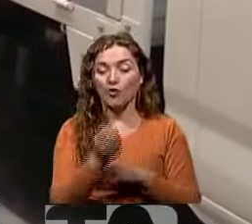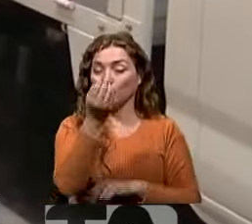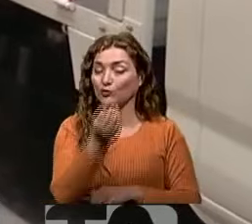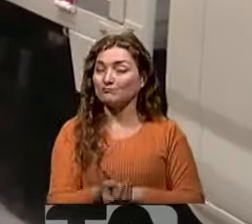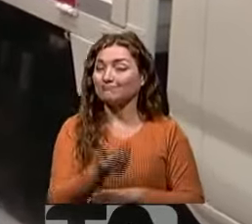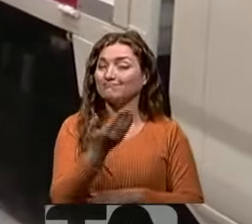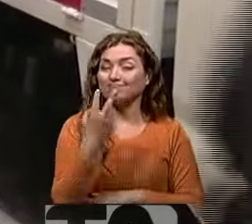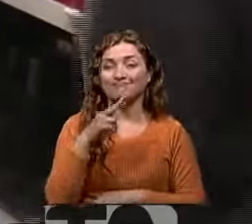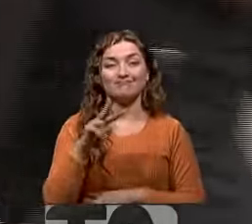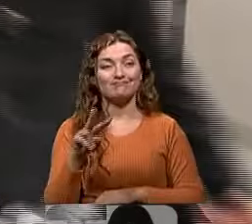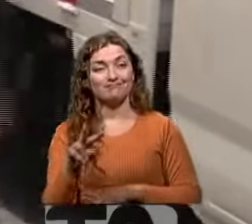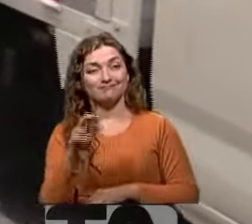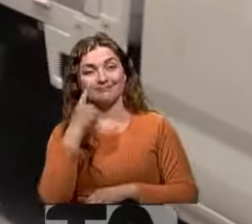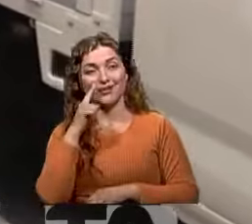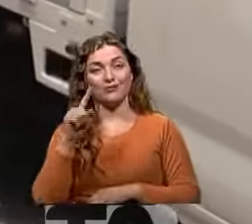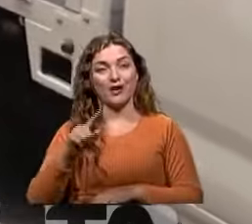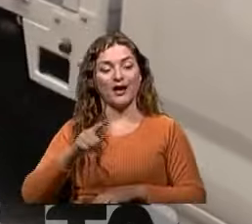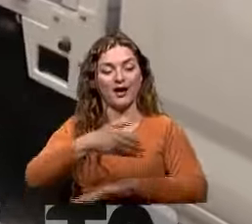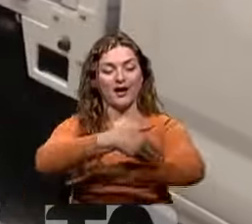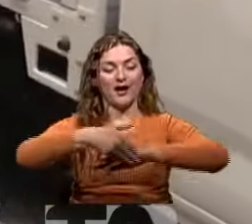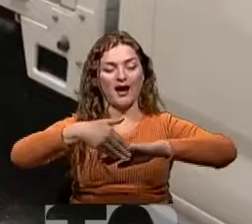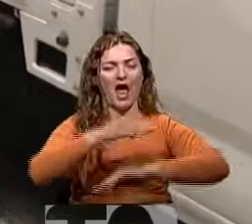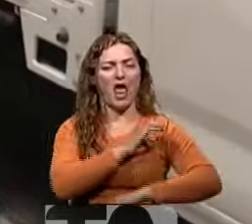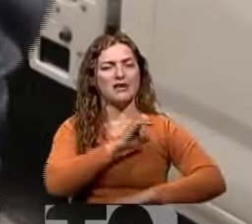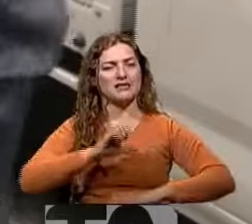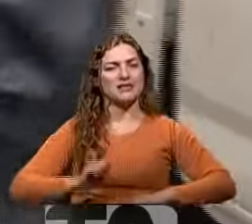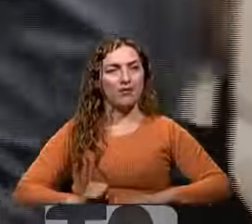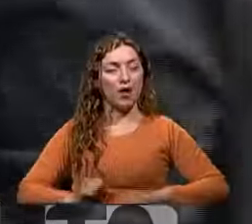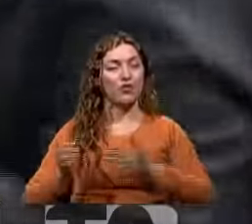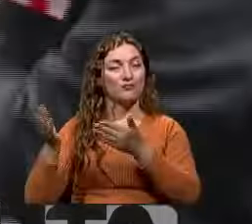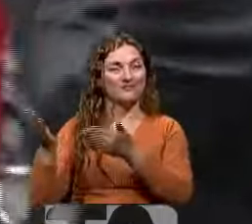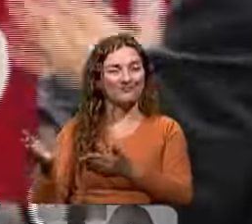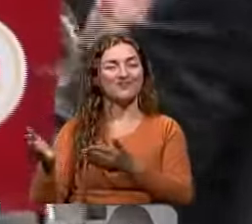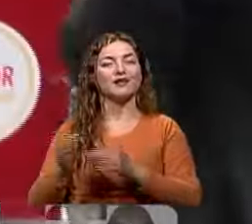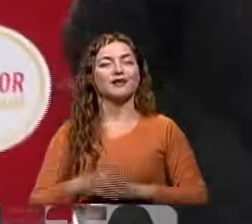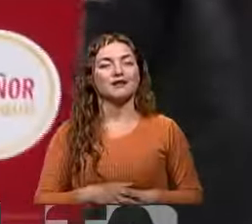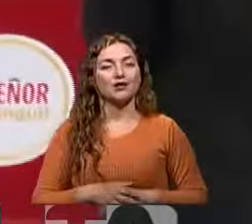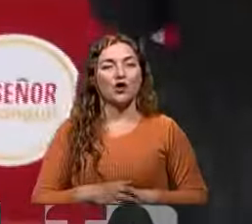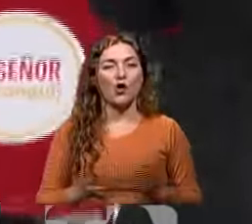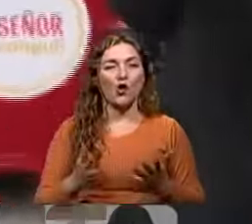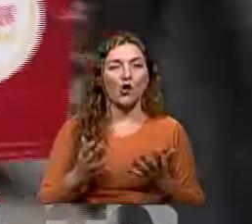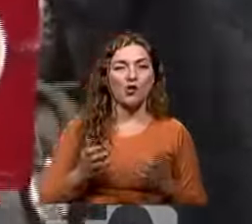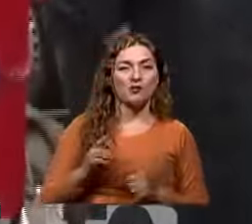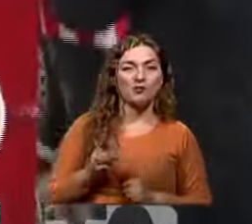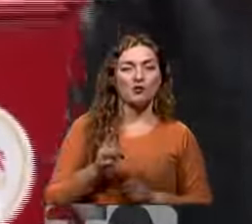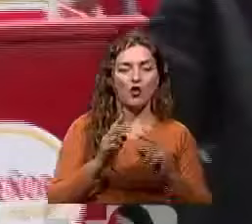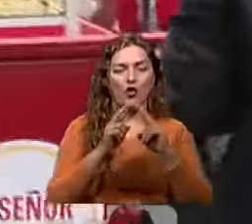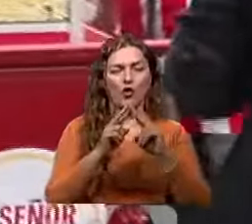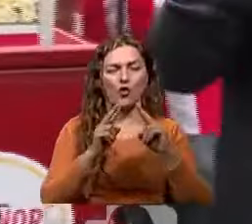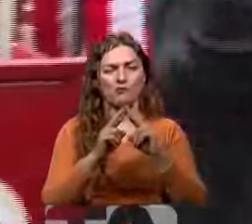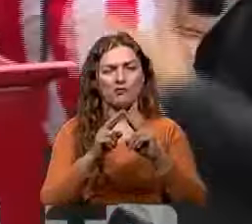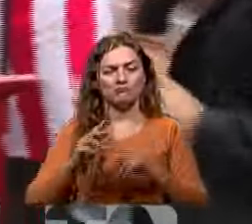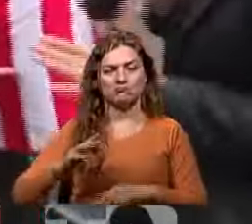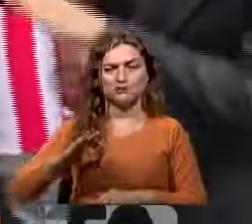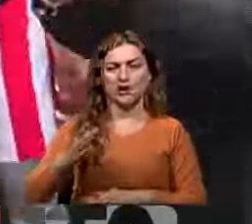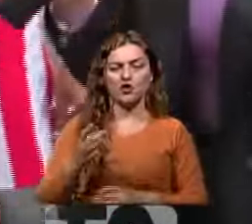días. Seguramente ya reconocen la calle en la que estoy. Se trata de la República del Salvador, porque yo quise venir a conocer el Señor